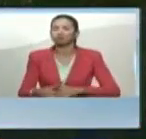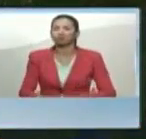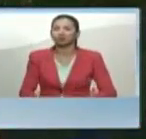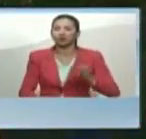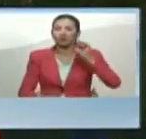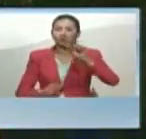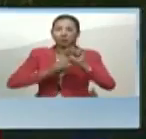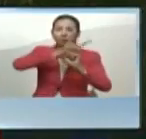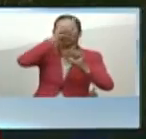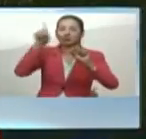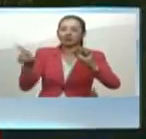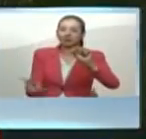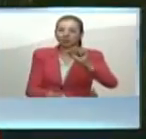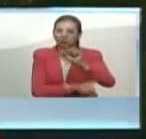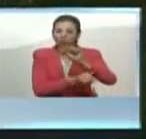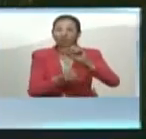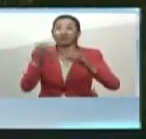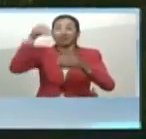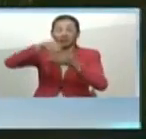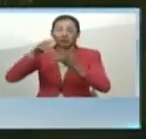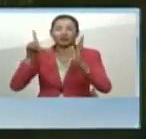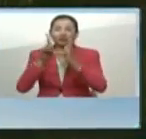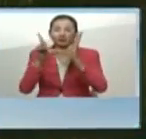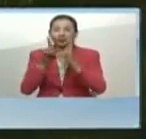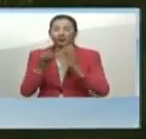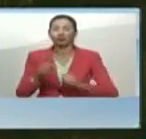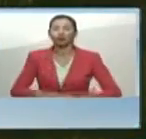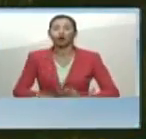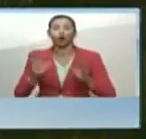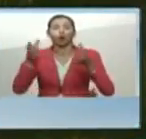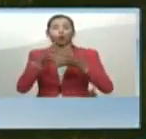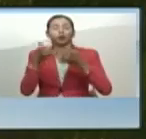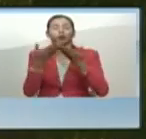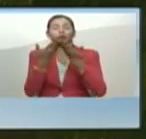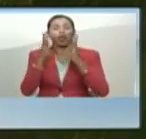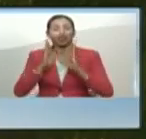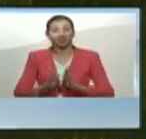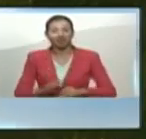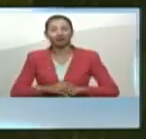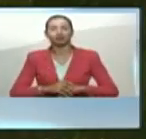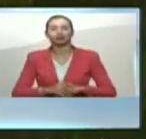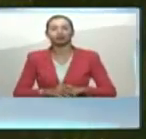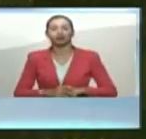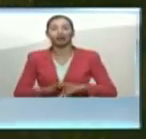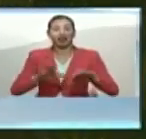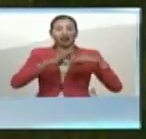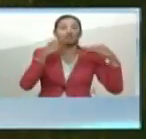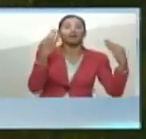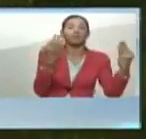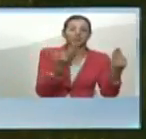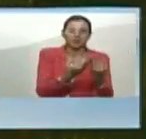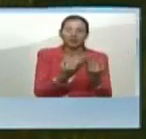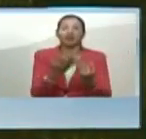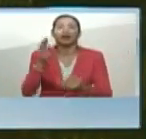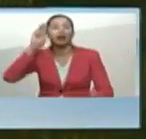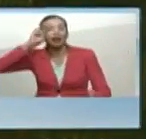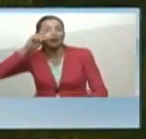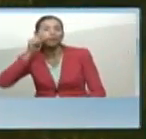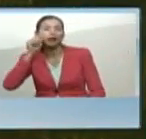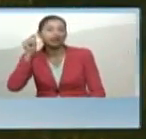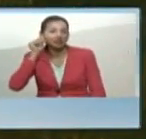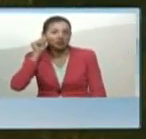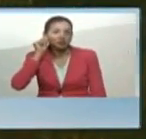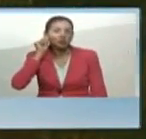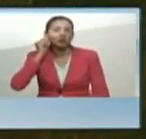Punto y círculo, liceo, el movimiento estudiantil, movimiento bolivariano de familia, las maestras, los maestros,